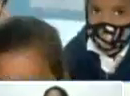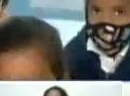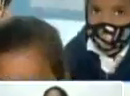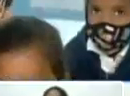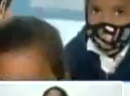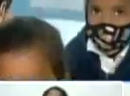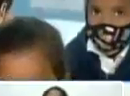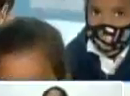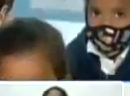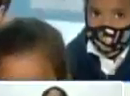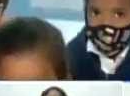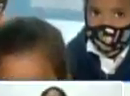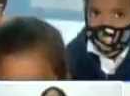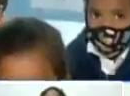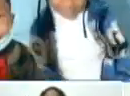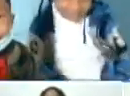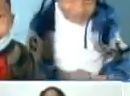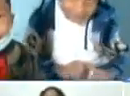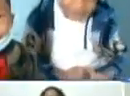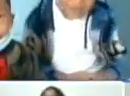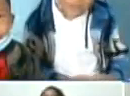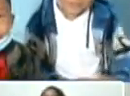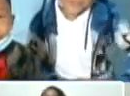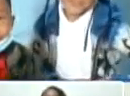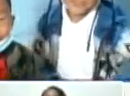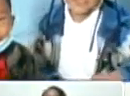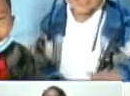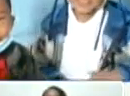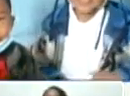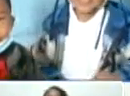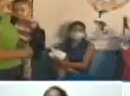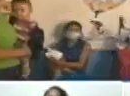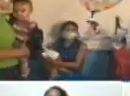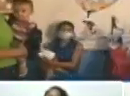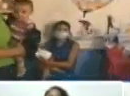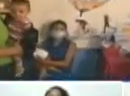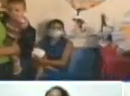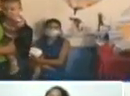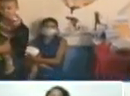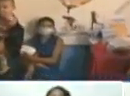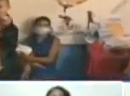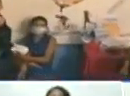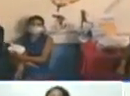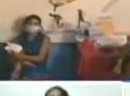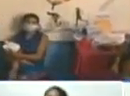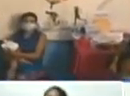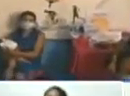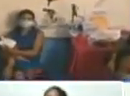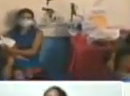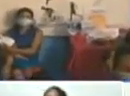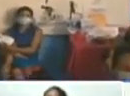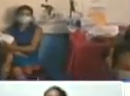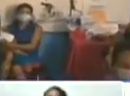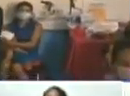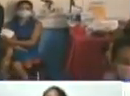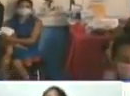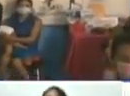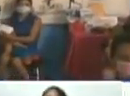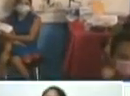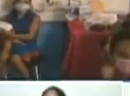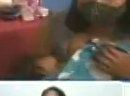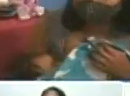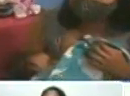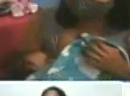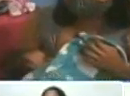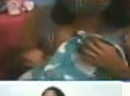Pero no cuentan que en esta tierra hubo un hombre que se multiplicó por millones